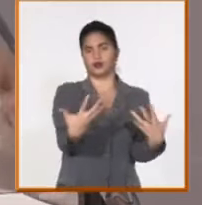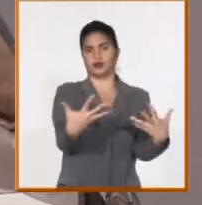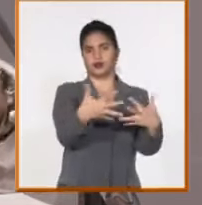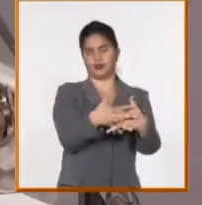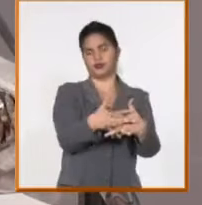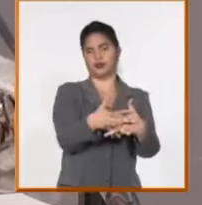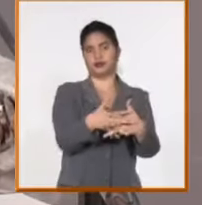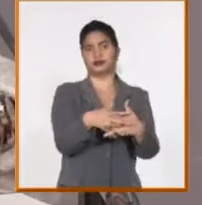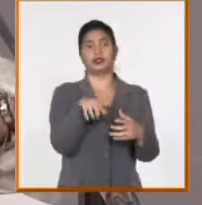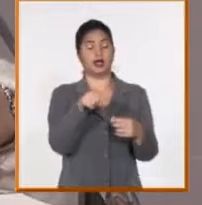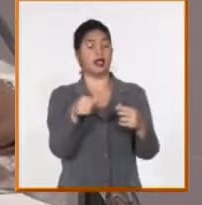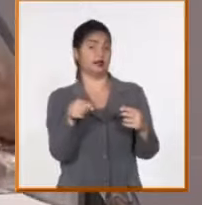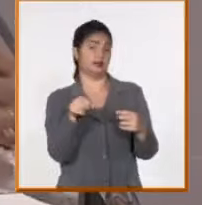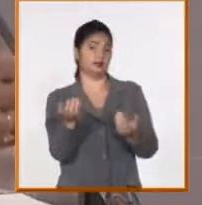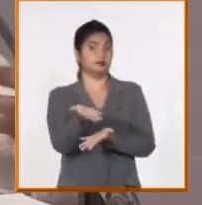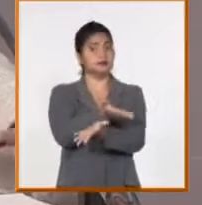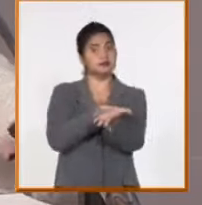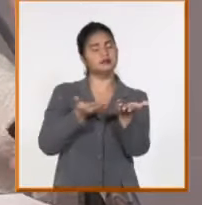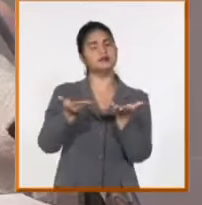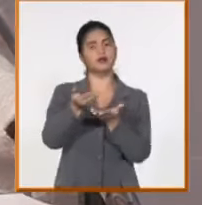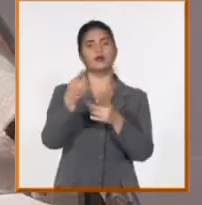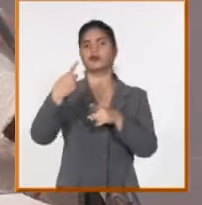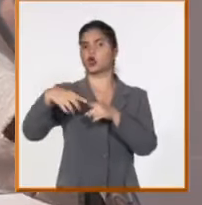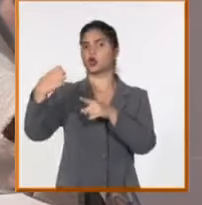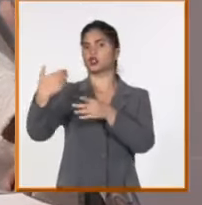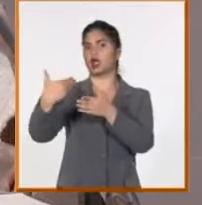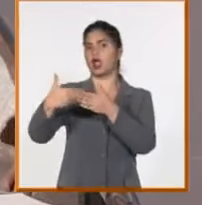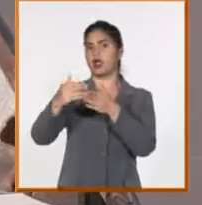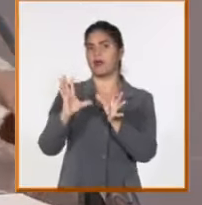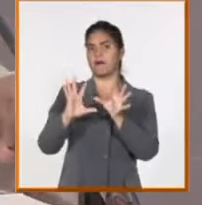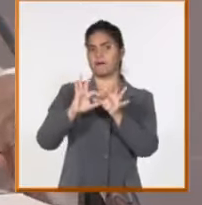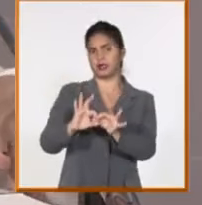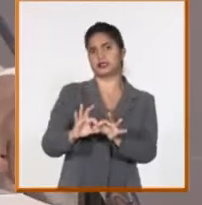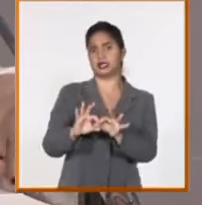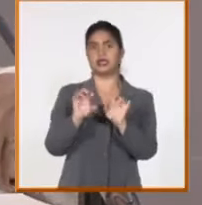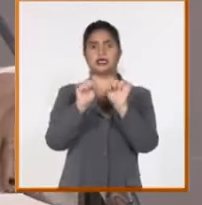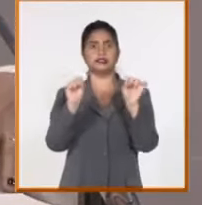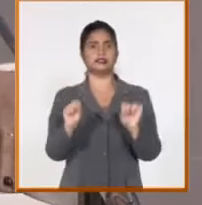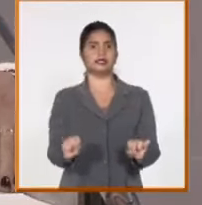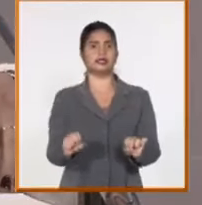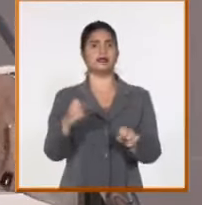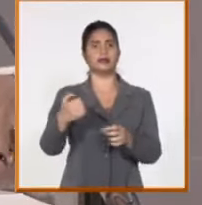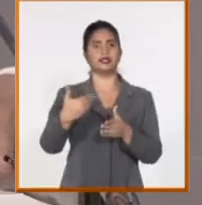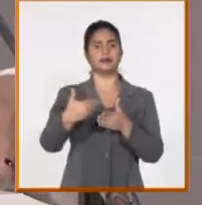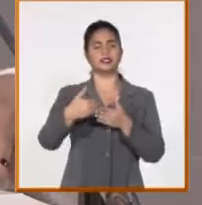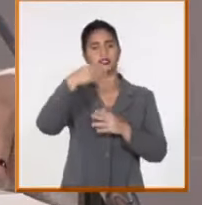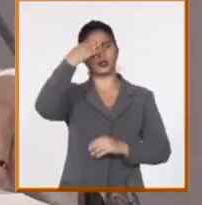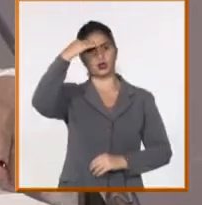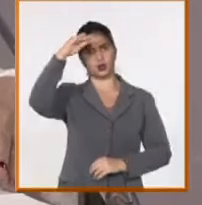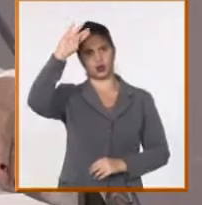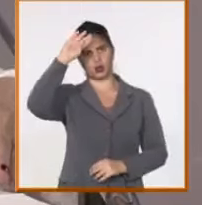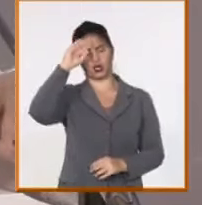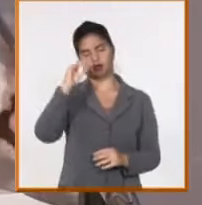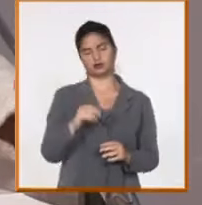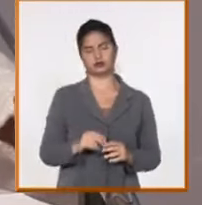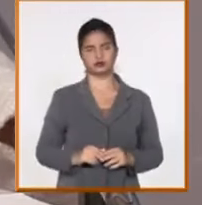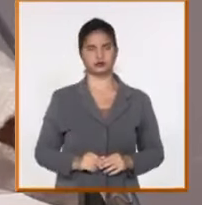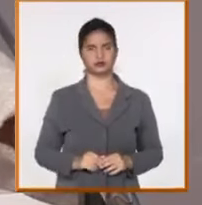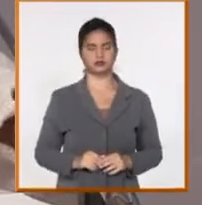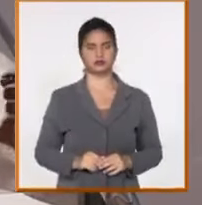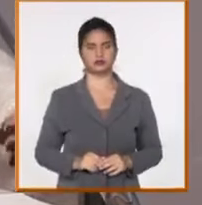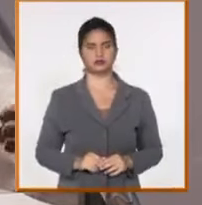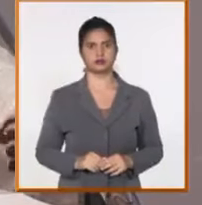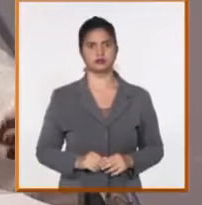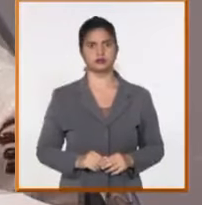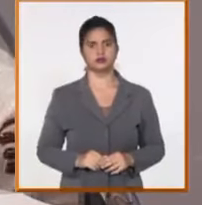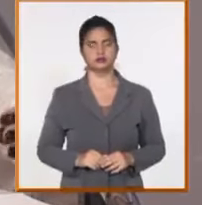estemos trabajando vinculado con otras empresas del sistema empresarial cubano en esquemas de financiamientos esquemas de